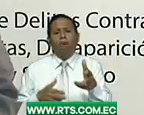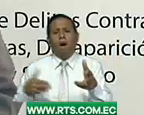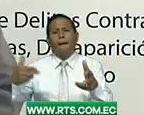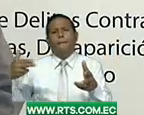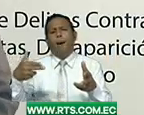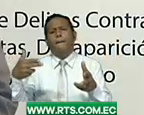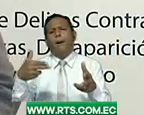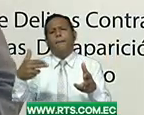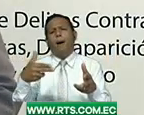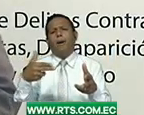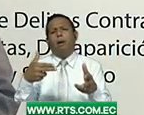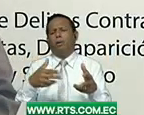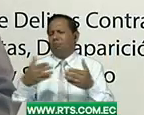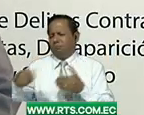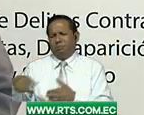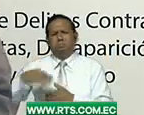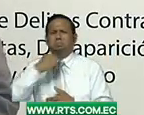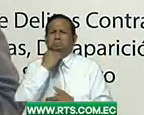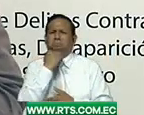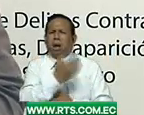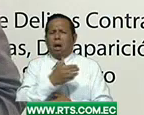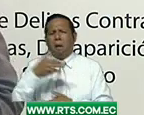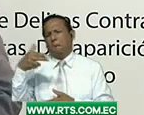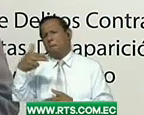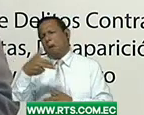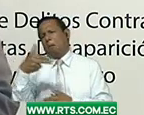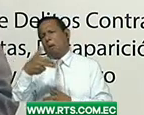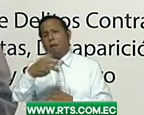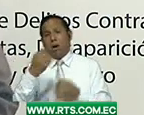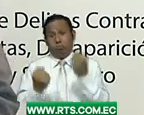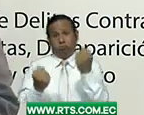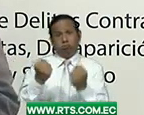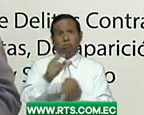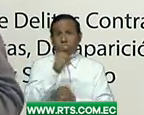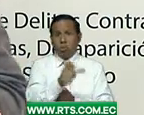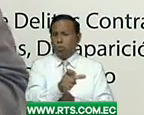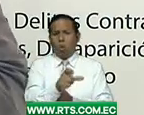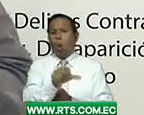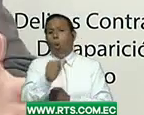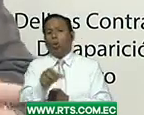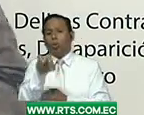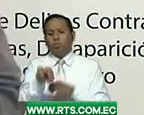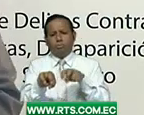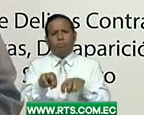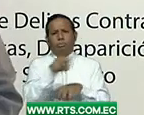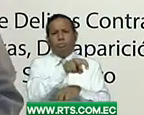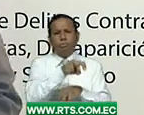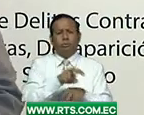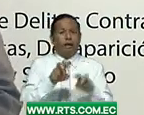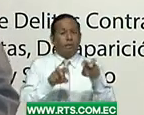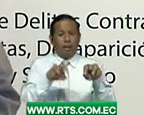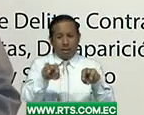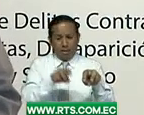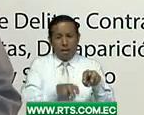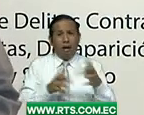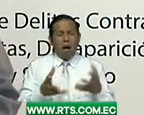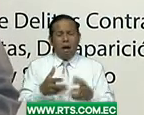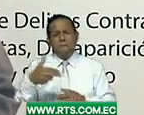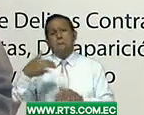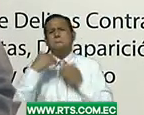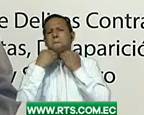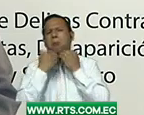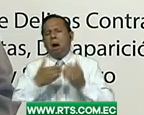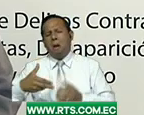interior disparan indiscriminadamente, ¿no? No directamente dirigido al conductor o al pasajero, sino a las dos partes. Entonces estamos dentro de la